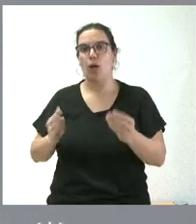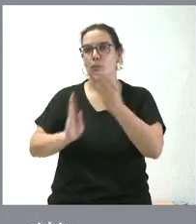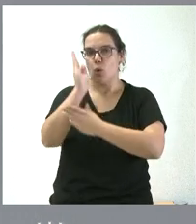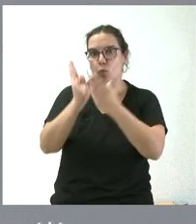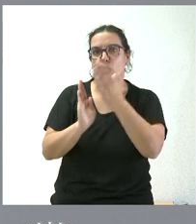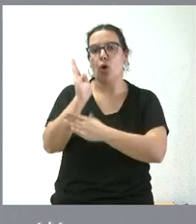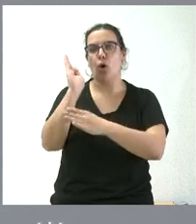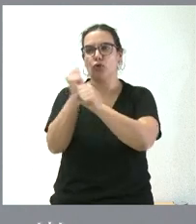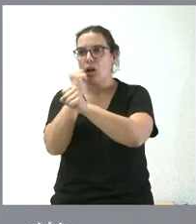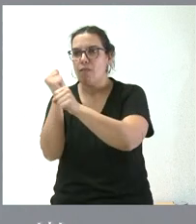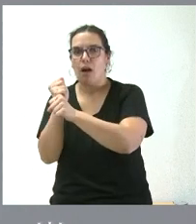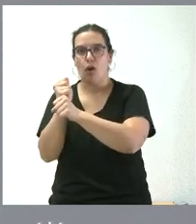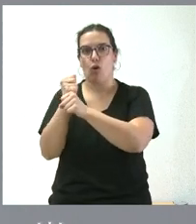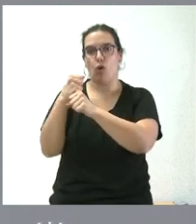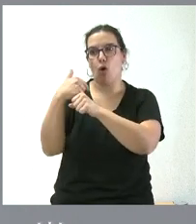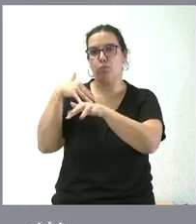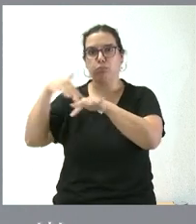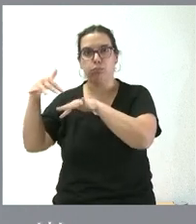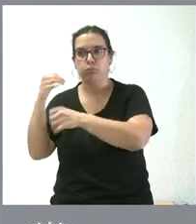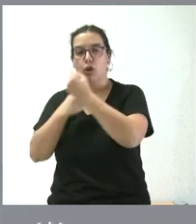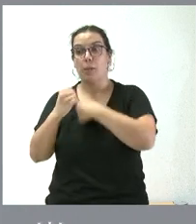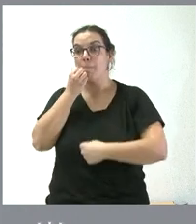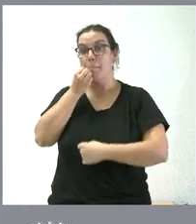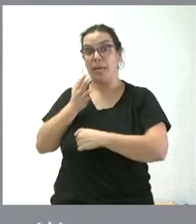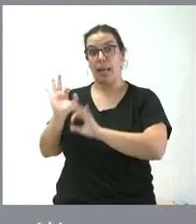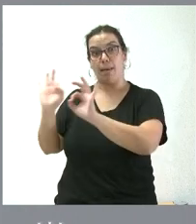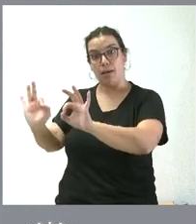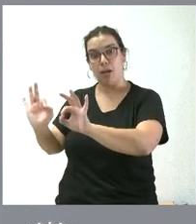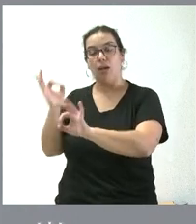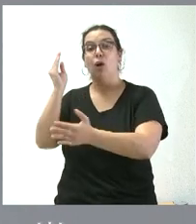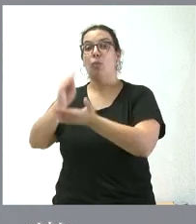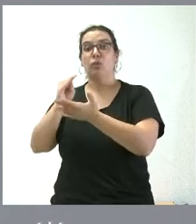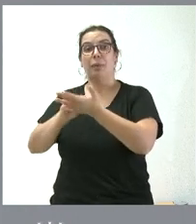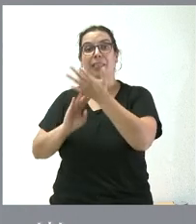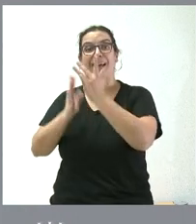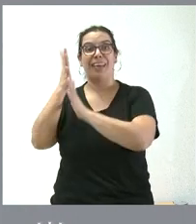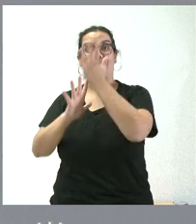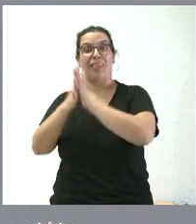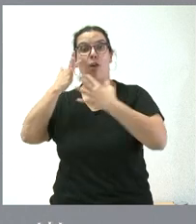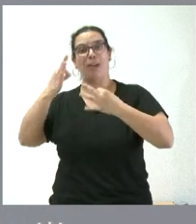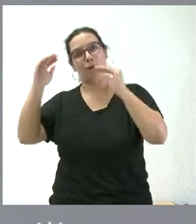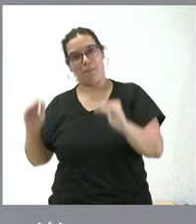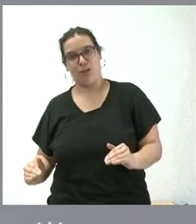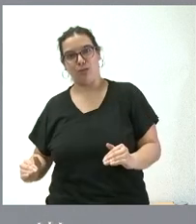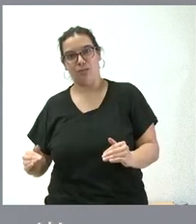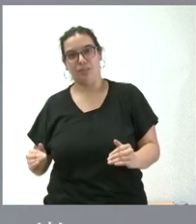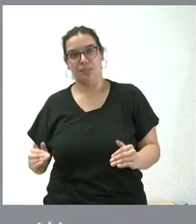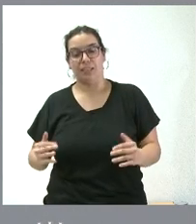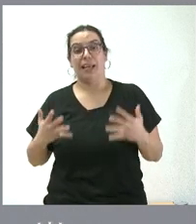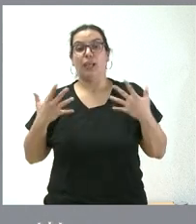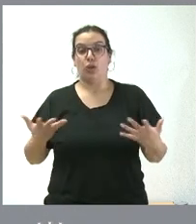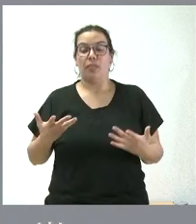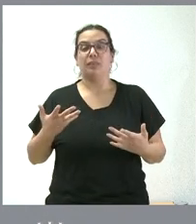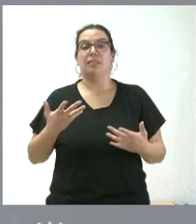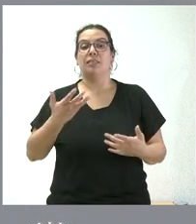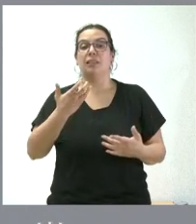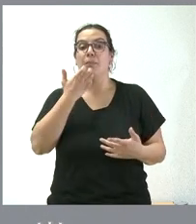valoración de lo que ahí se genera en términos económicos y sociales Pues muchas veces el riesgo de incendios es menor y por tanto un factor de incendios